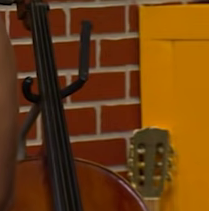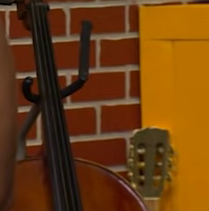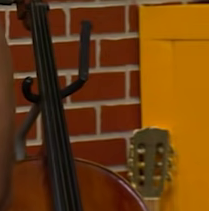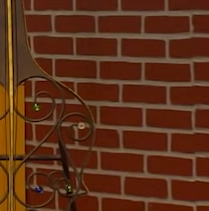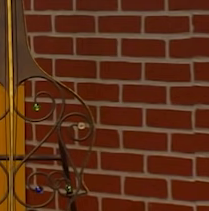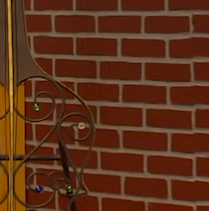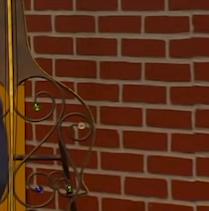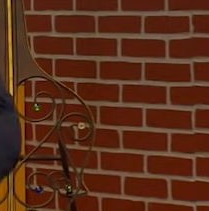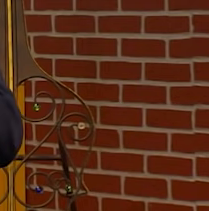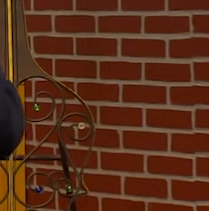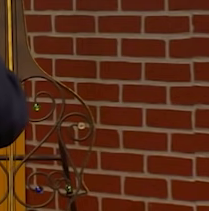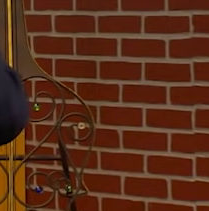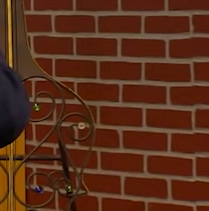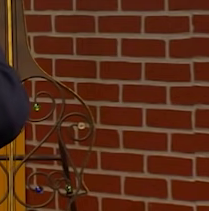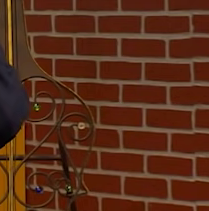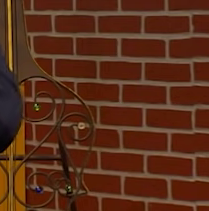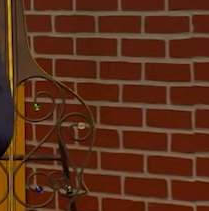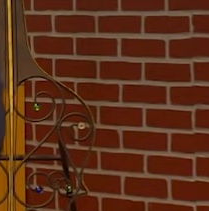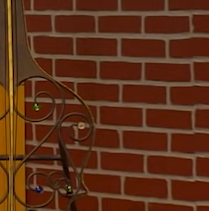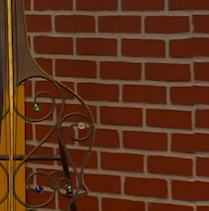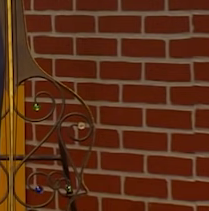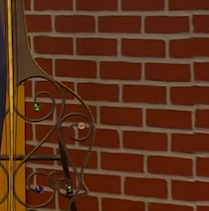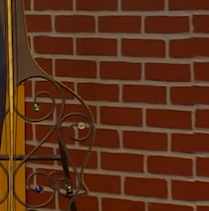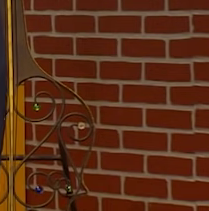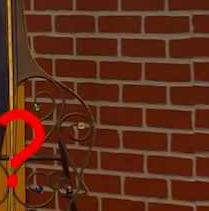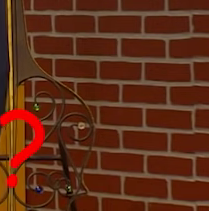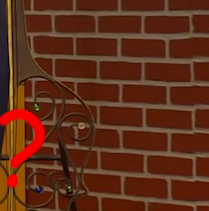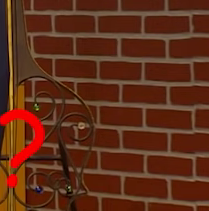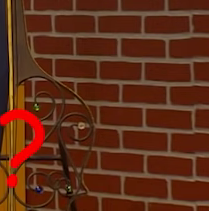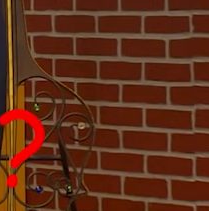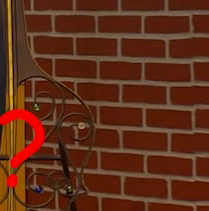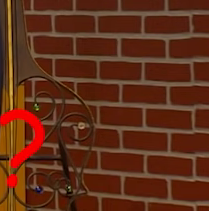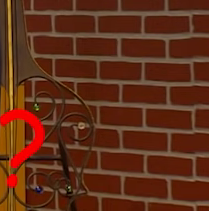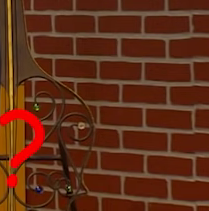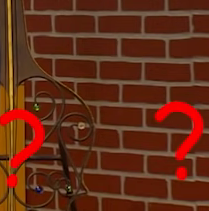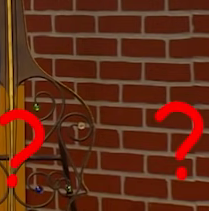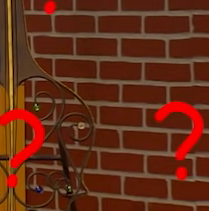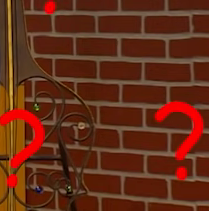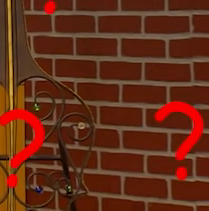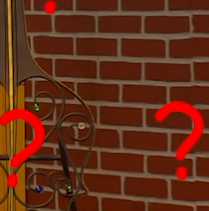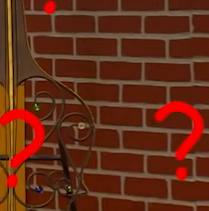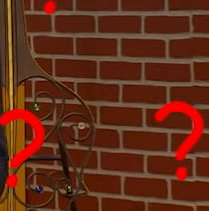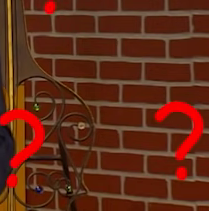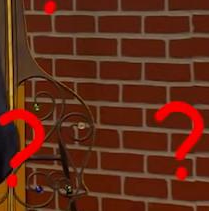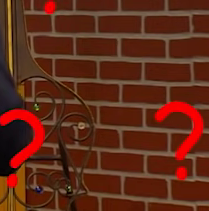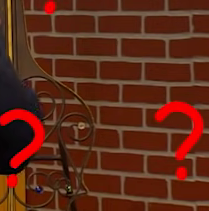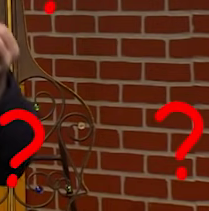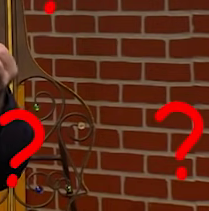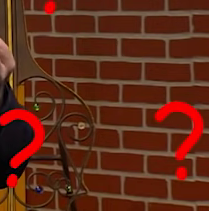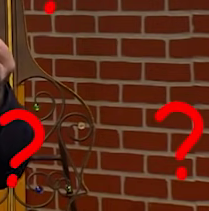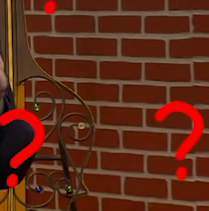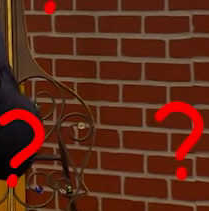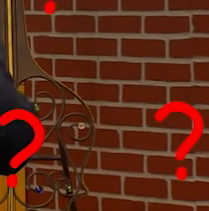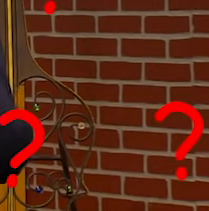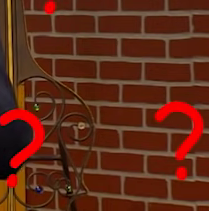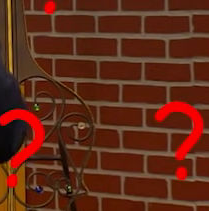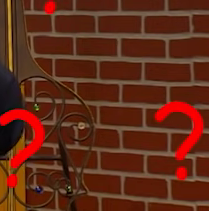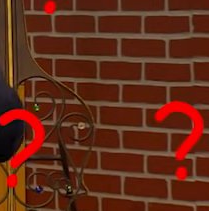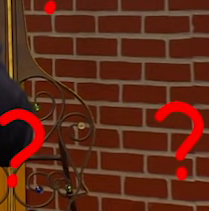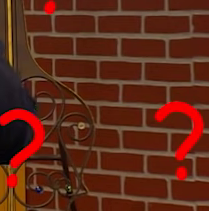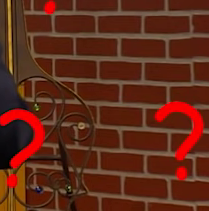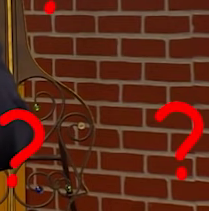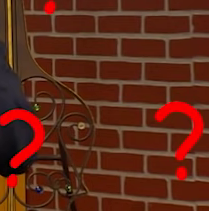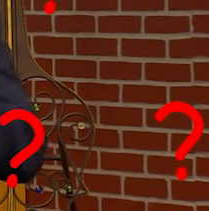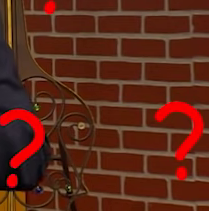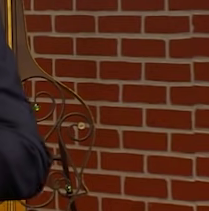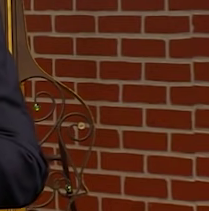1, 2, 3. Entonces yo les pregunto, porque estoy seguro que van a saber la respuesta. ¿Cuántas negras llenan el